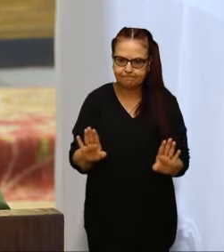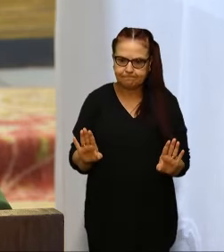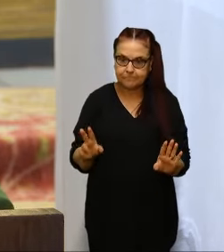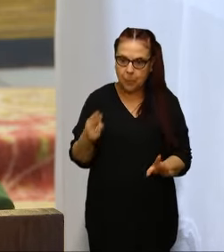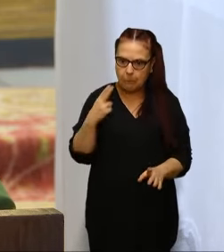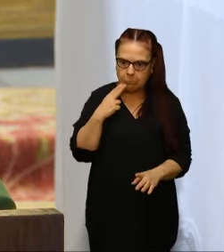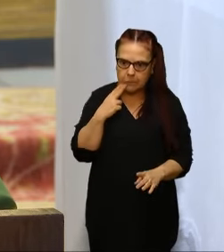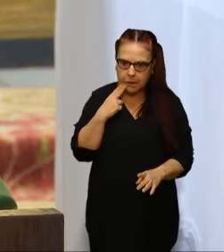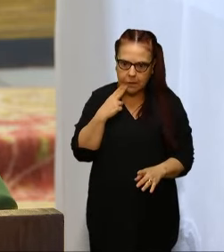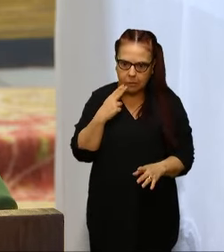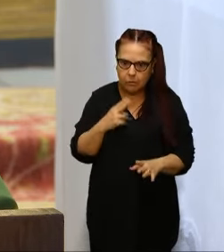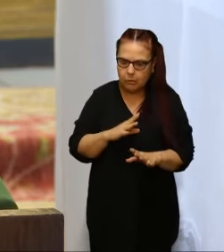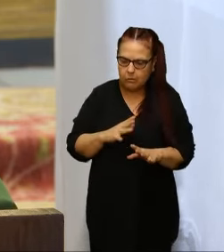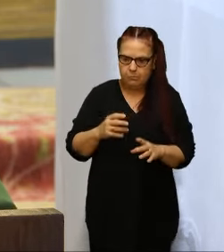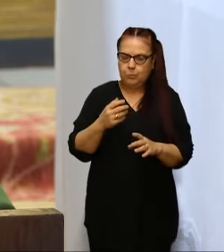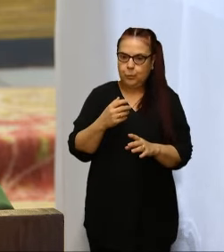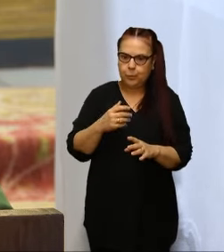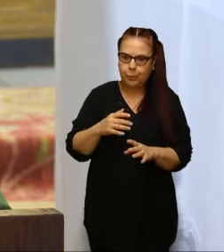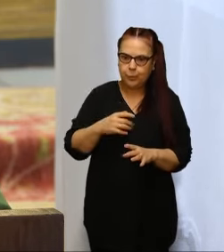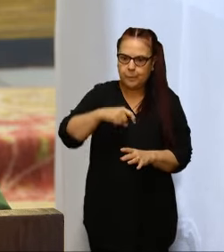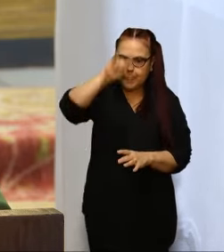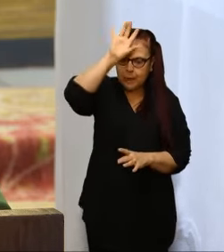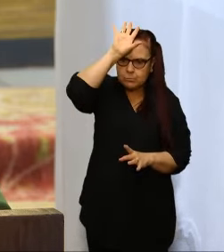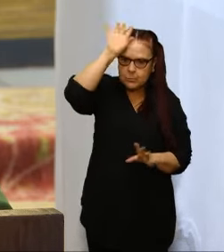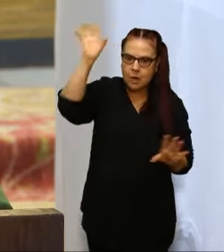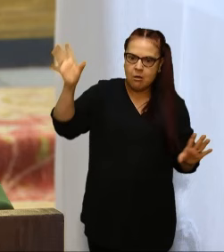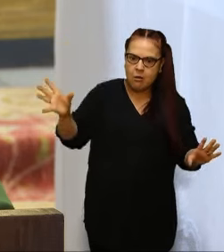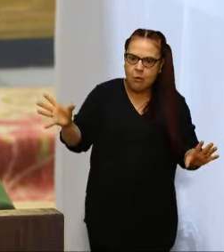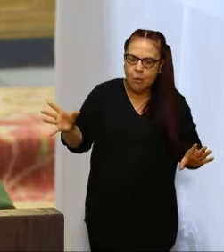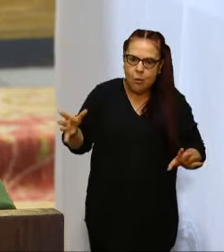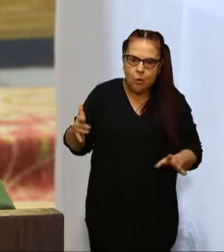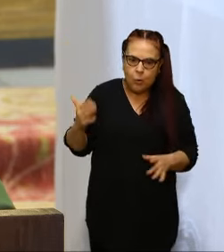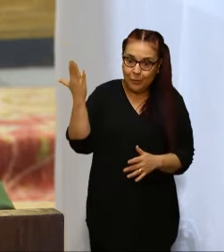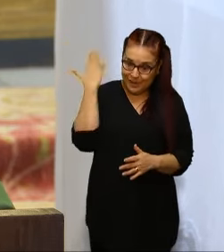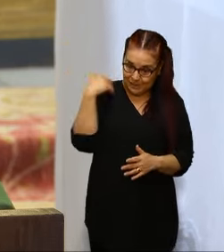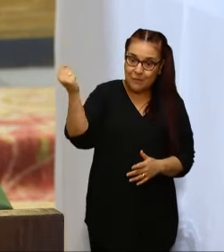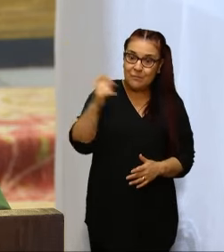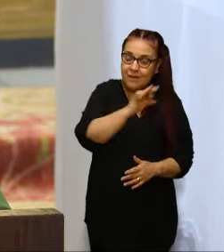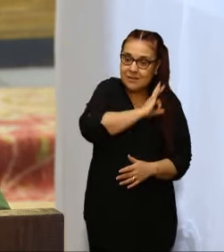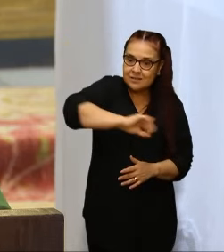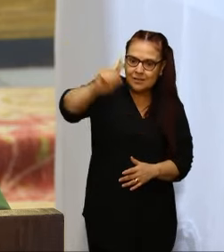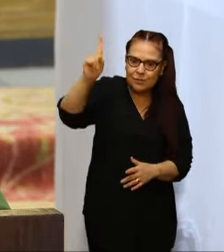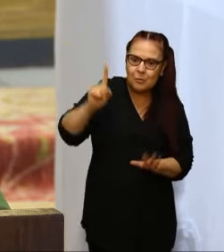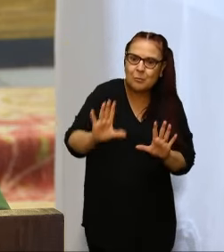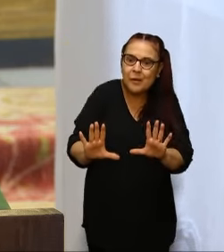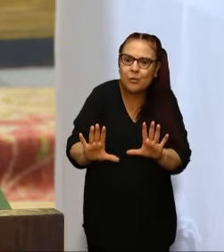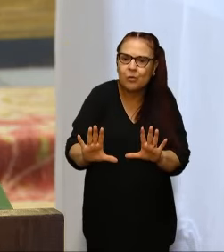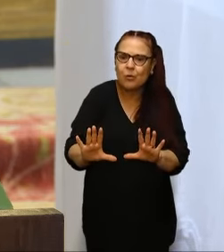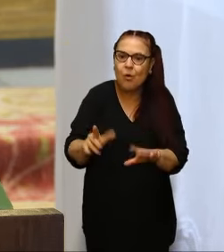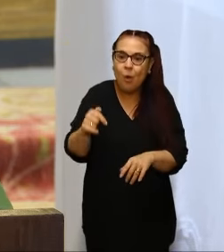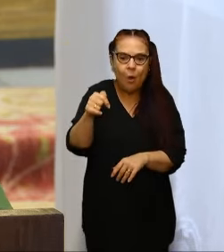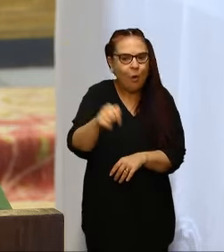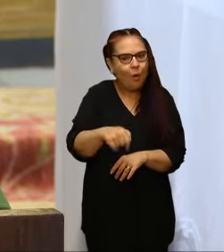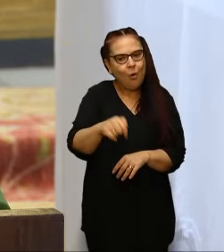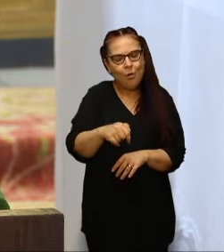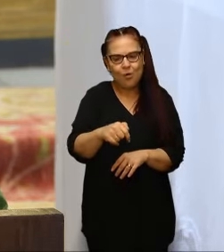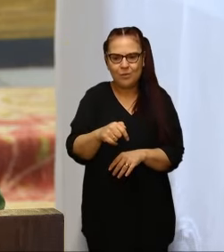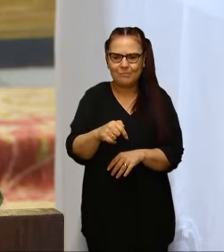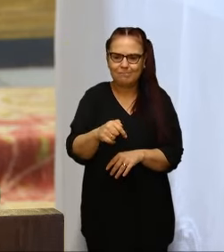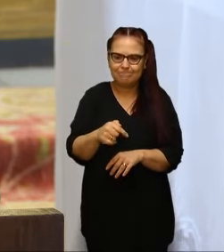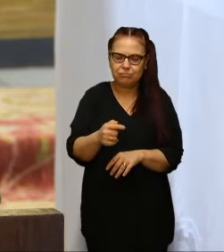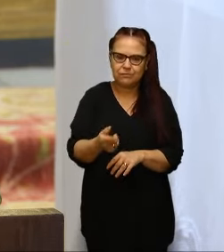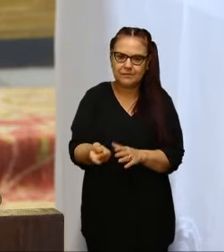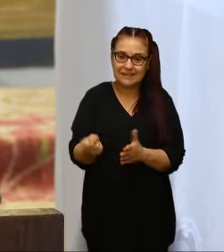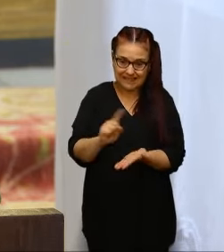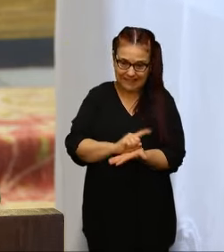miedo, llaman la atención, es una llamada del Señor, pero hoy recobramos lo que